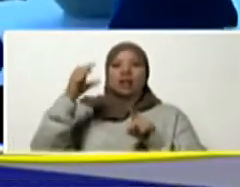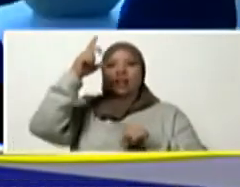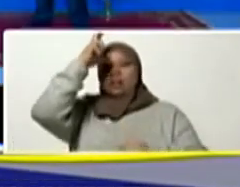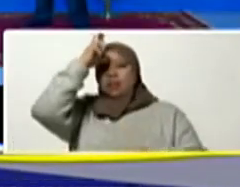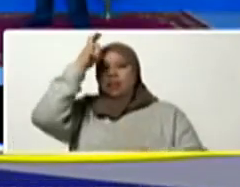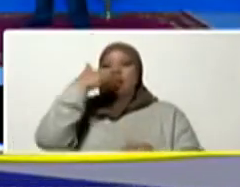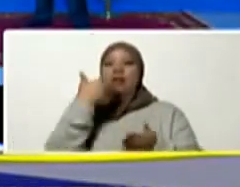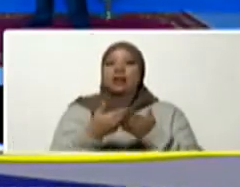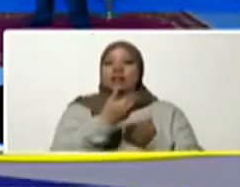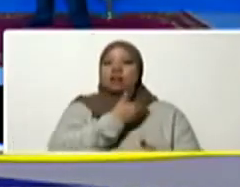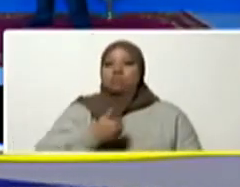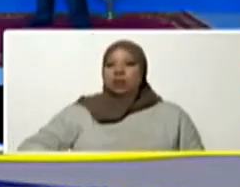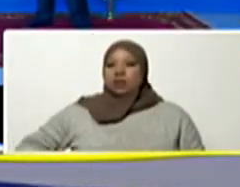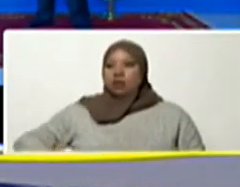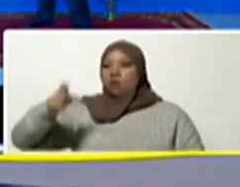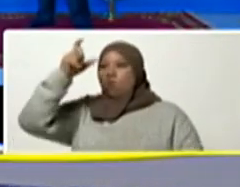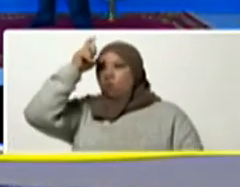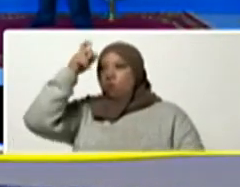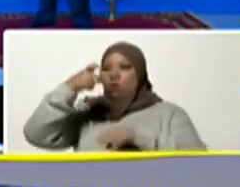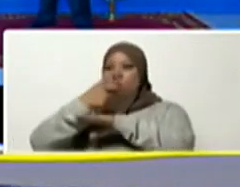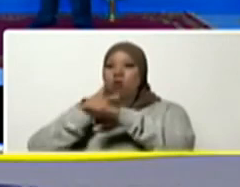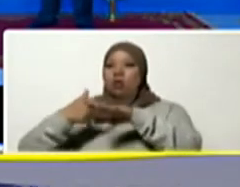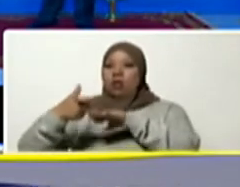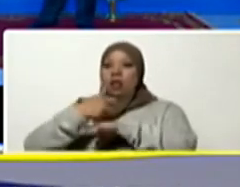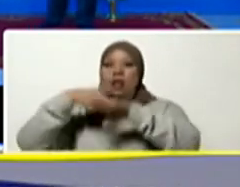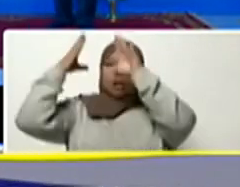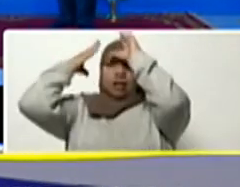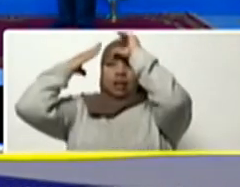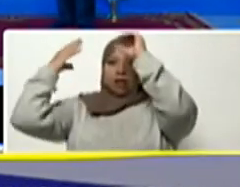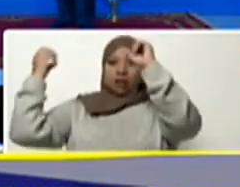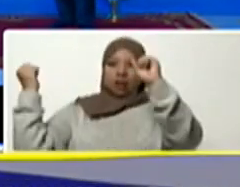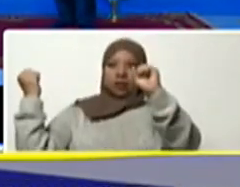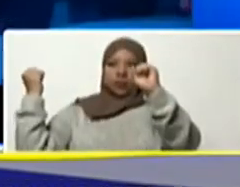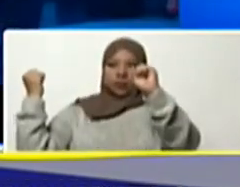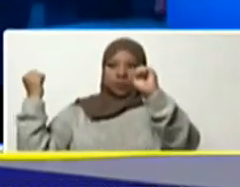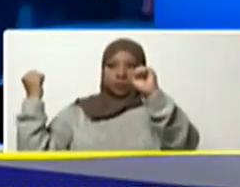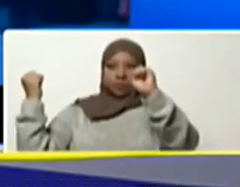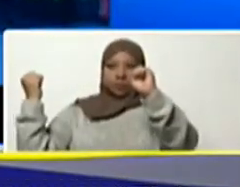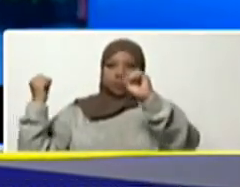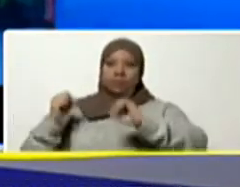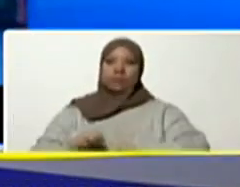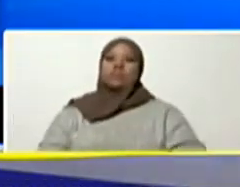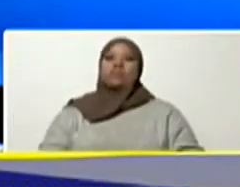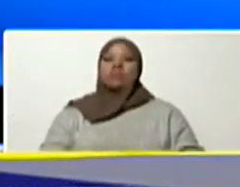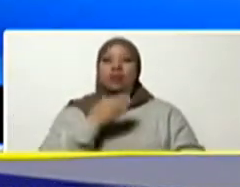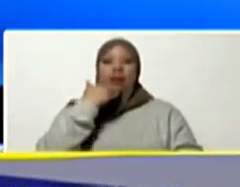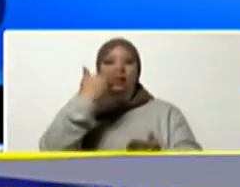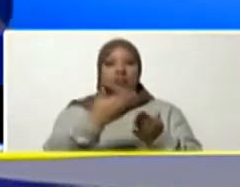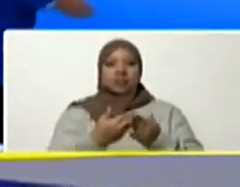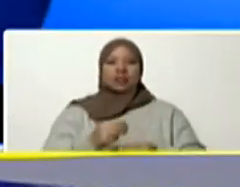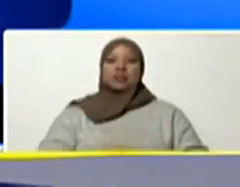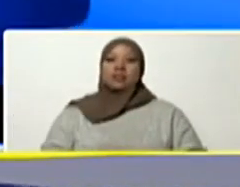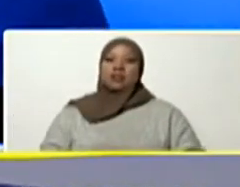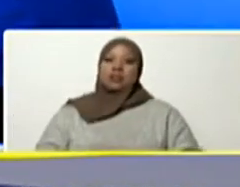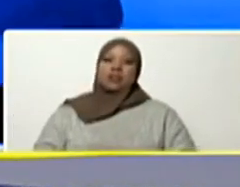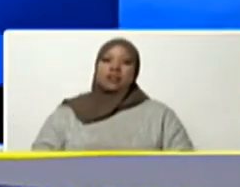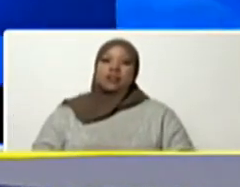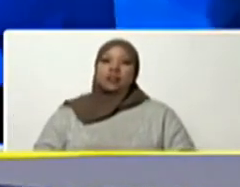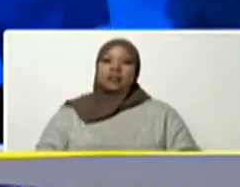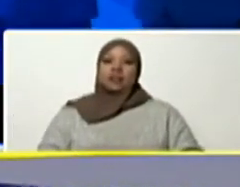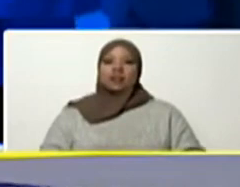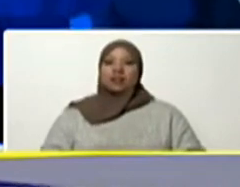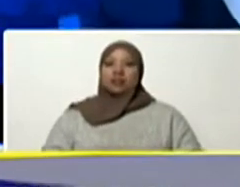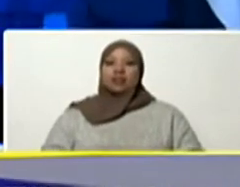al-Sisi y al gobierno de Egipto, señor embajador de Egipto. Les doy las gracias